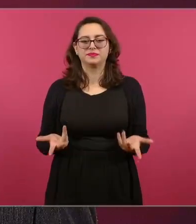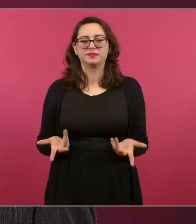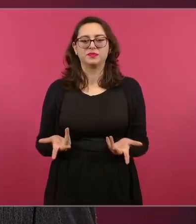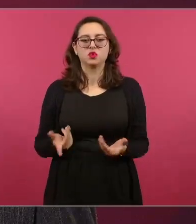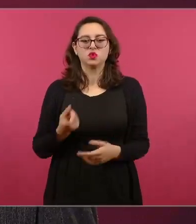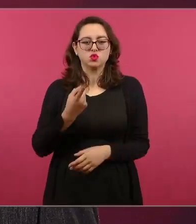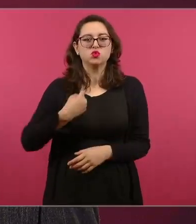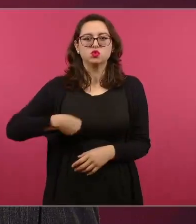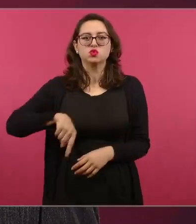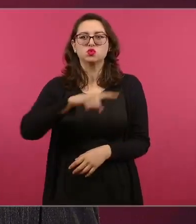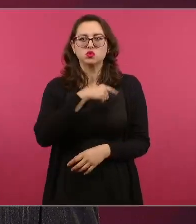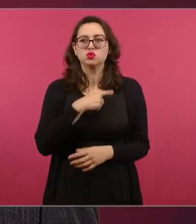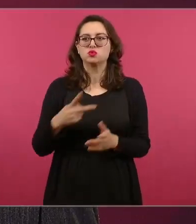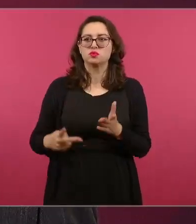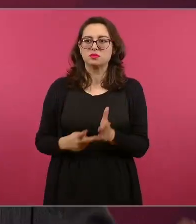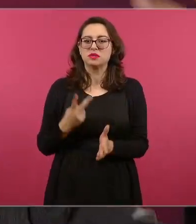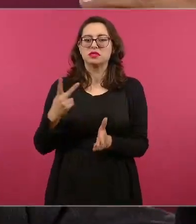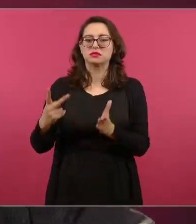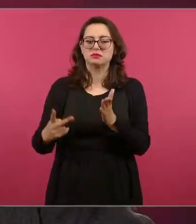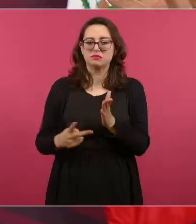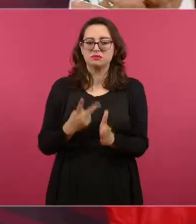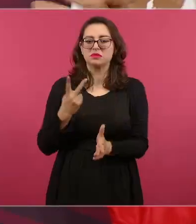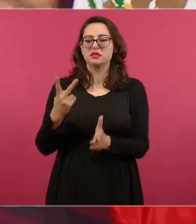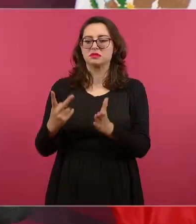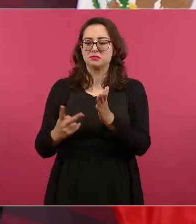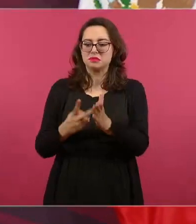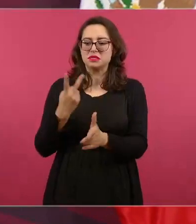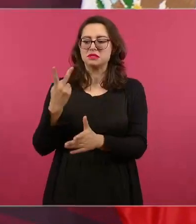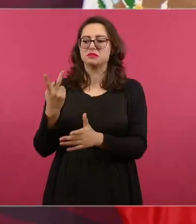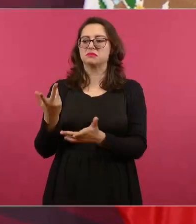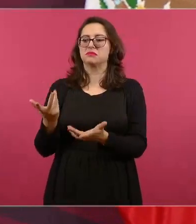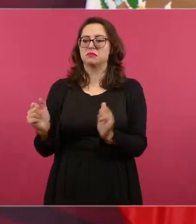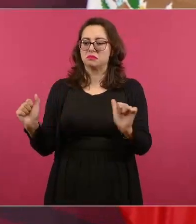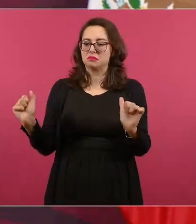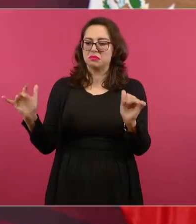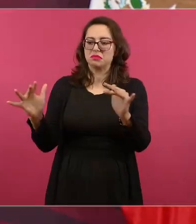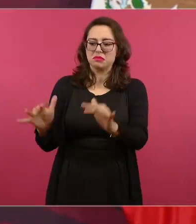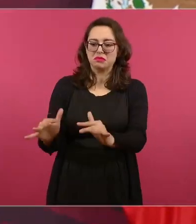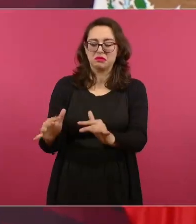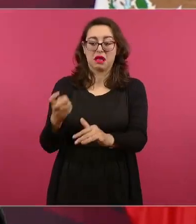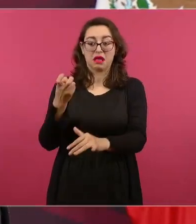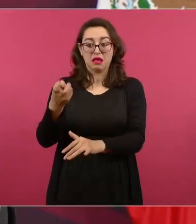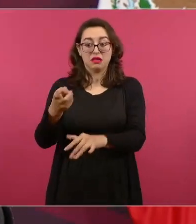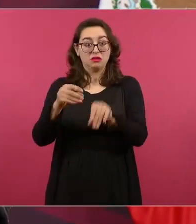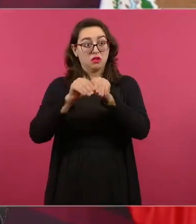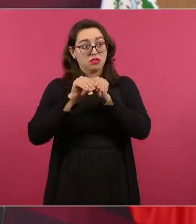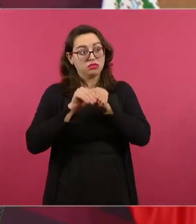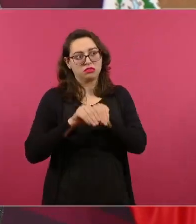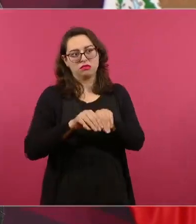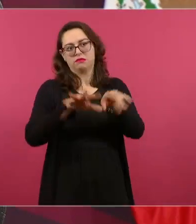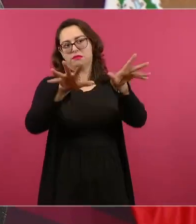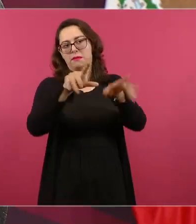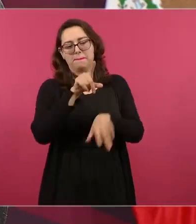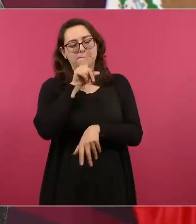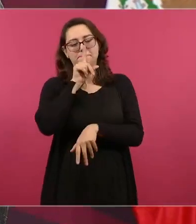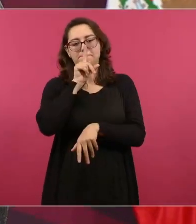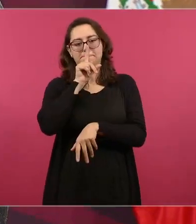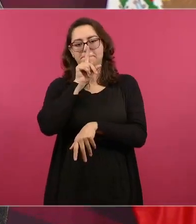ceremonias que no se hacen públicas por varias razones,